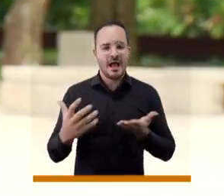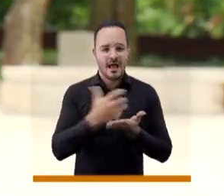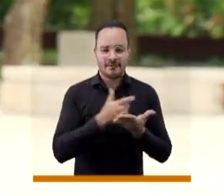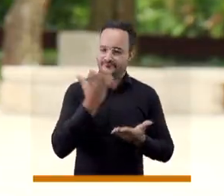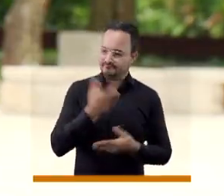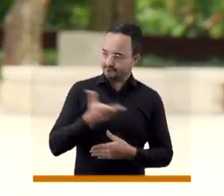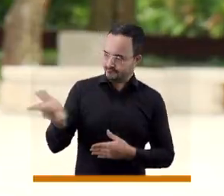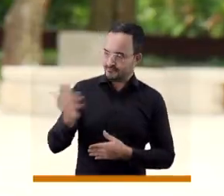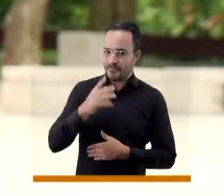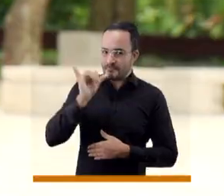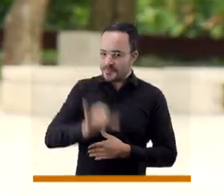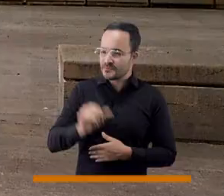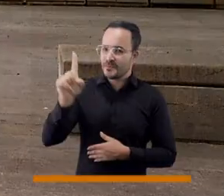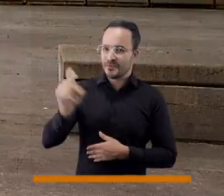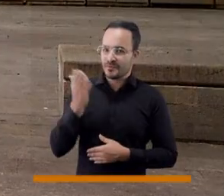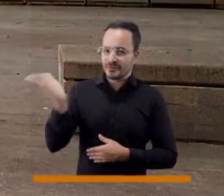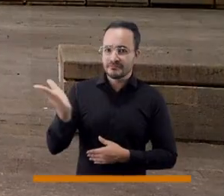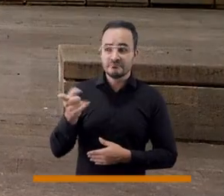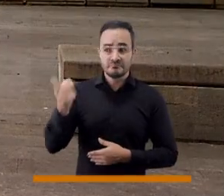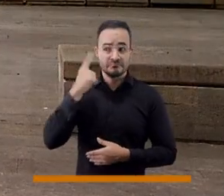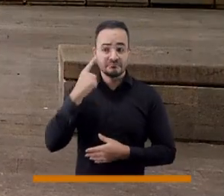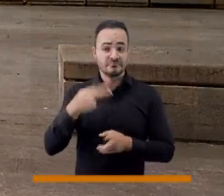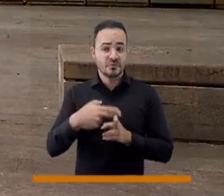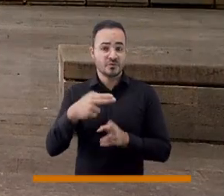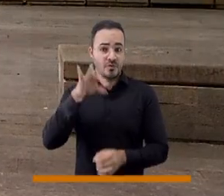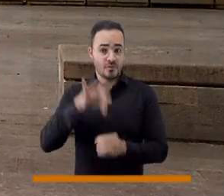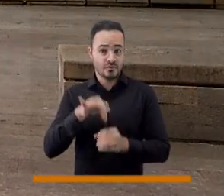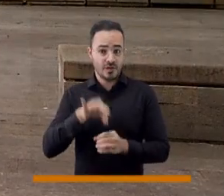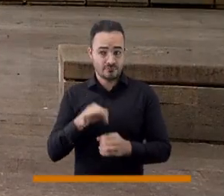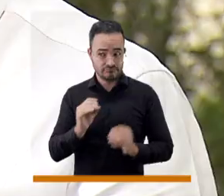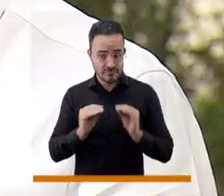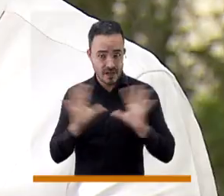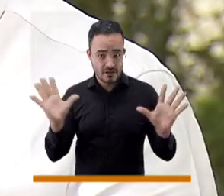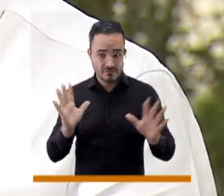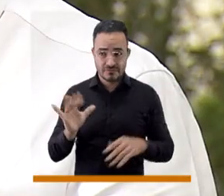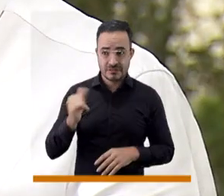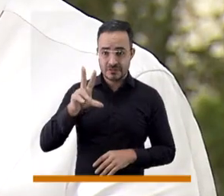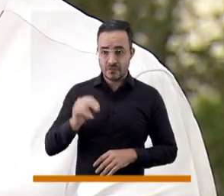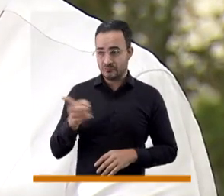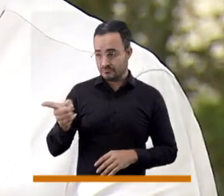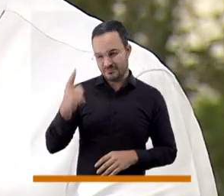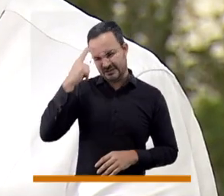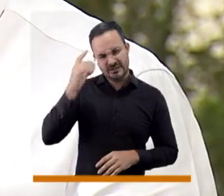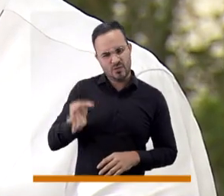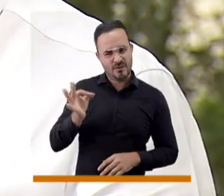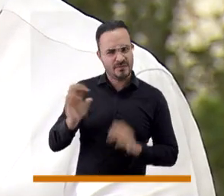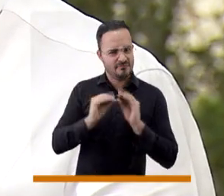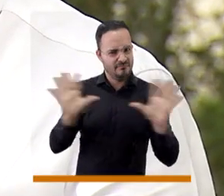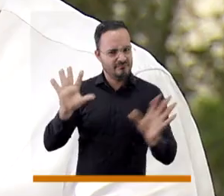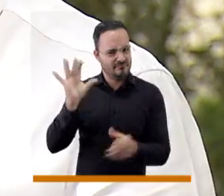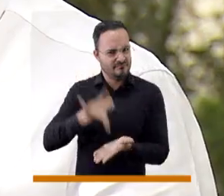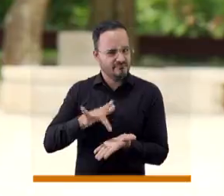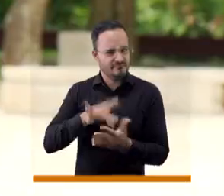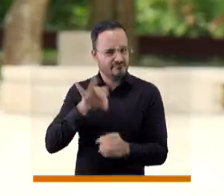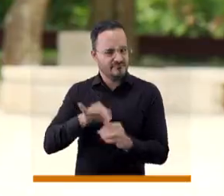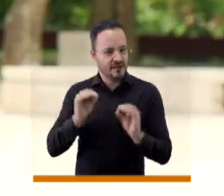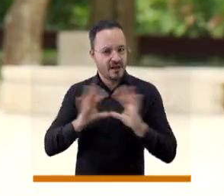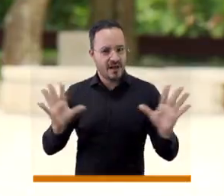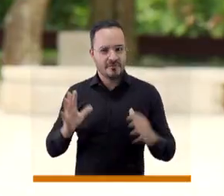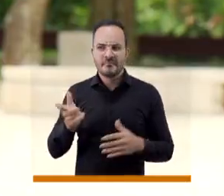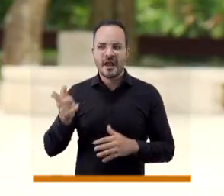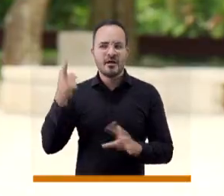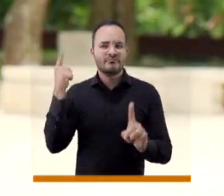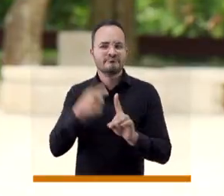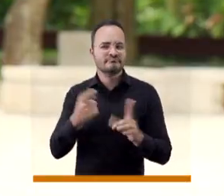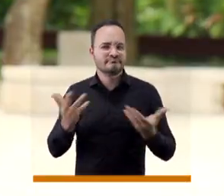esos interrogantes que estamos formulando en la calle. Le estamos preguntando a la gente si va a votar en las próximas elecciones, sin duda ustedes lo harán, pero